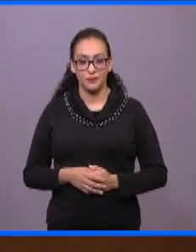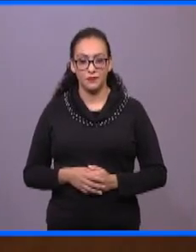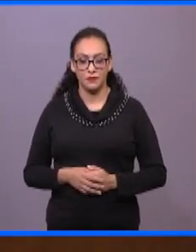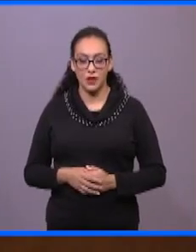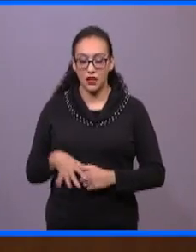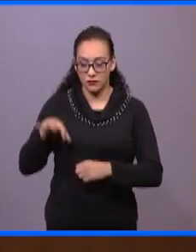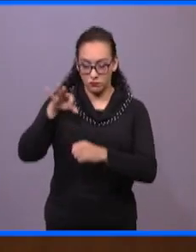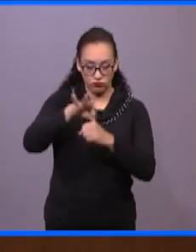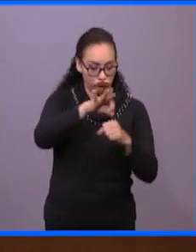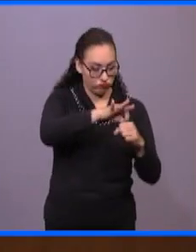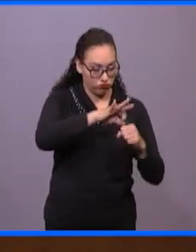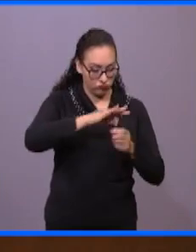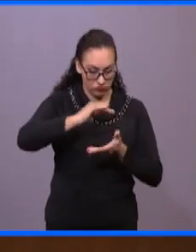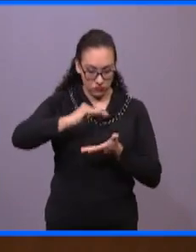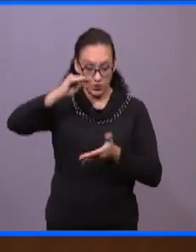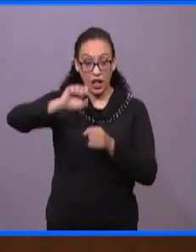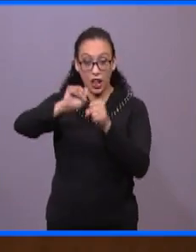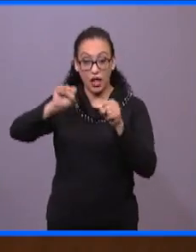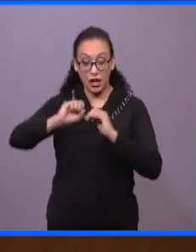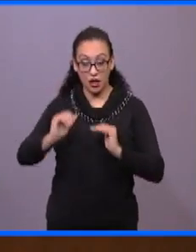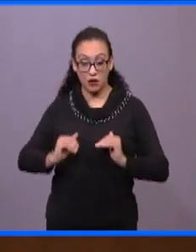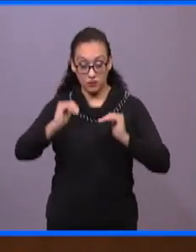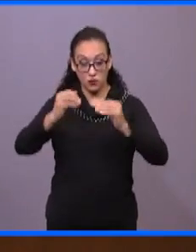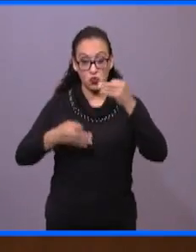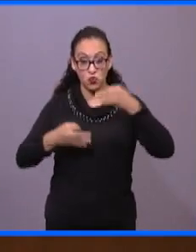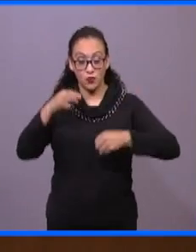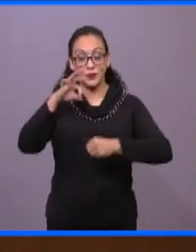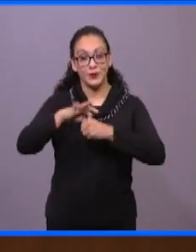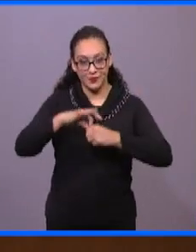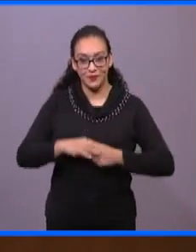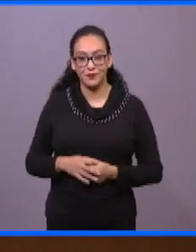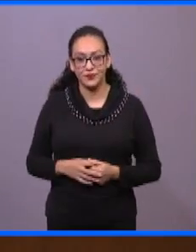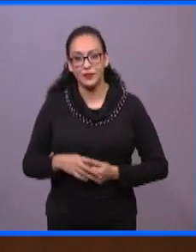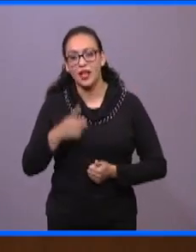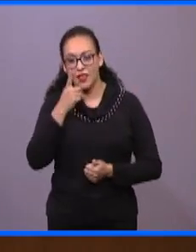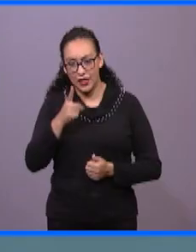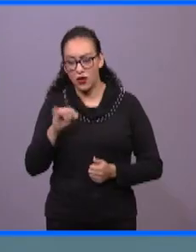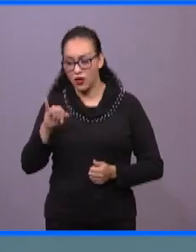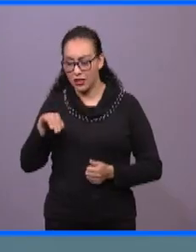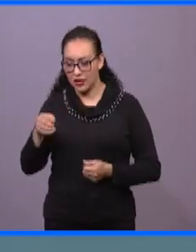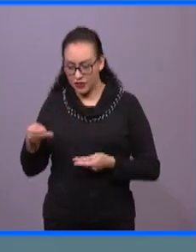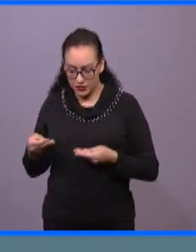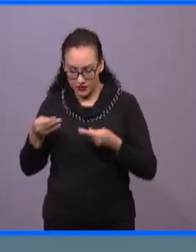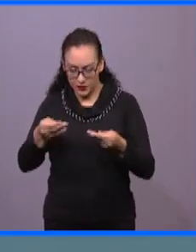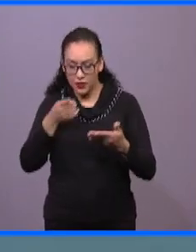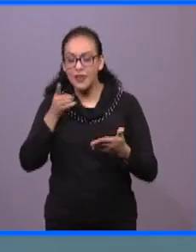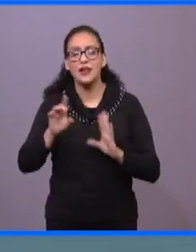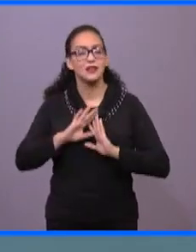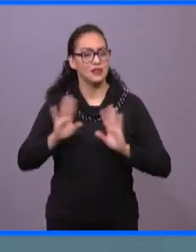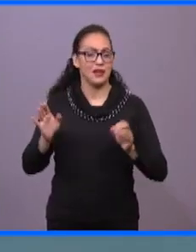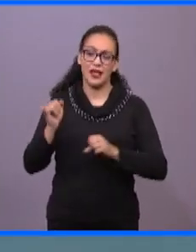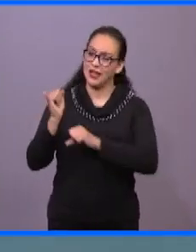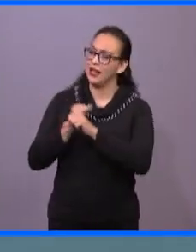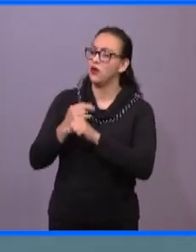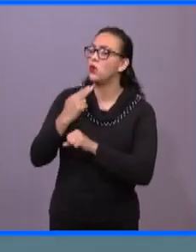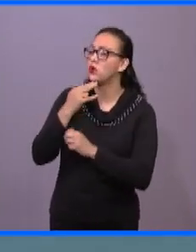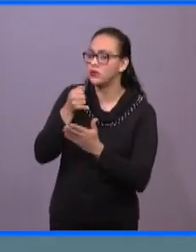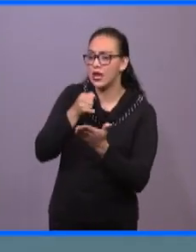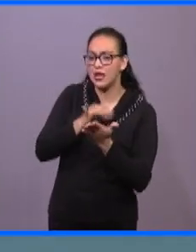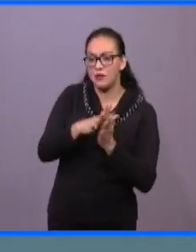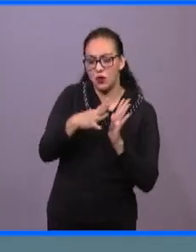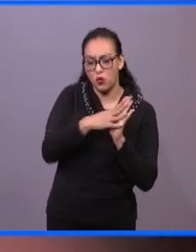Por mayoría de votos, la Sala Superior del Tribunal Electoral confirmó el acuerdo del INE que rechazó investigar el uso de los